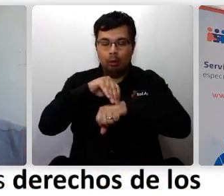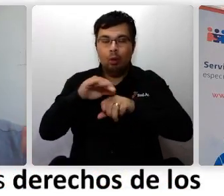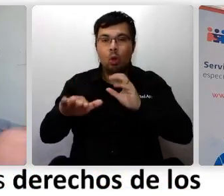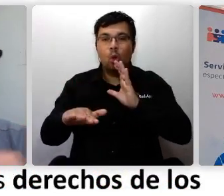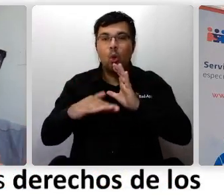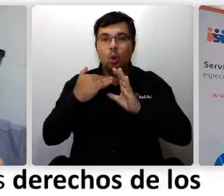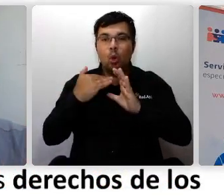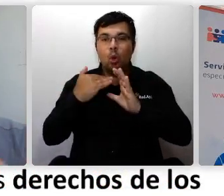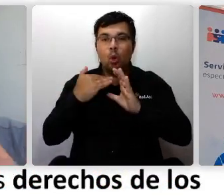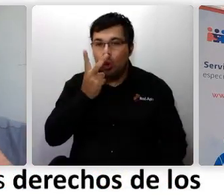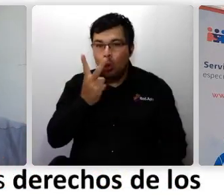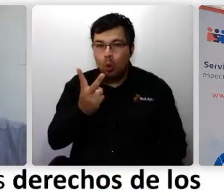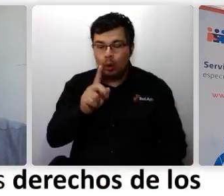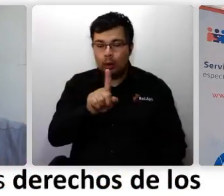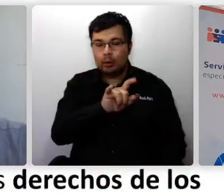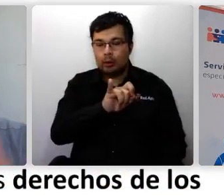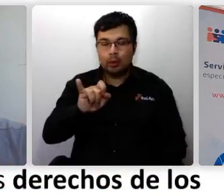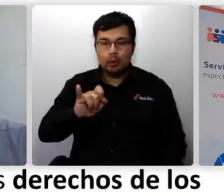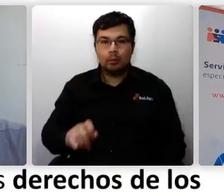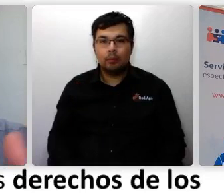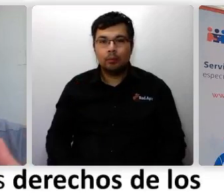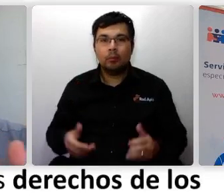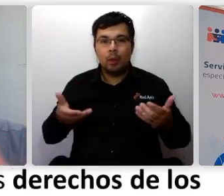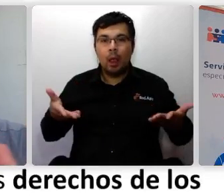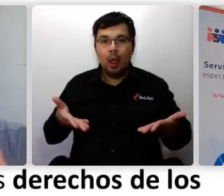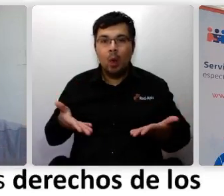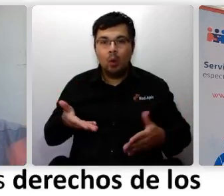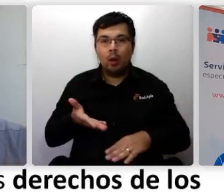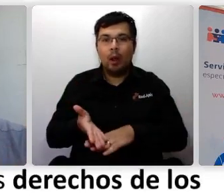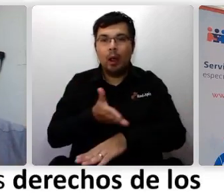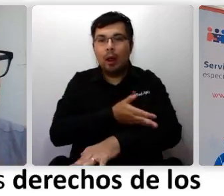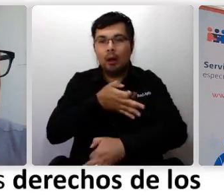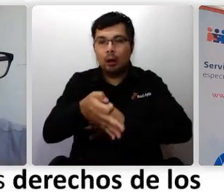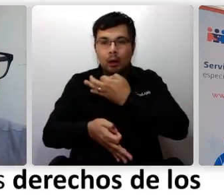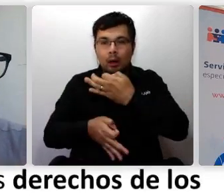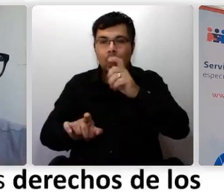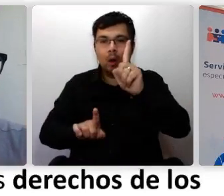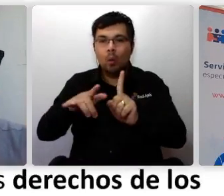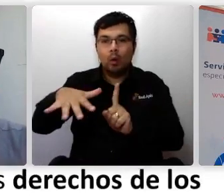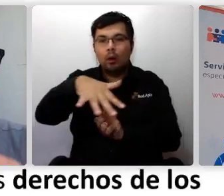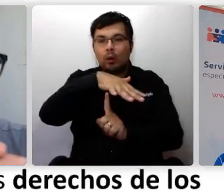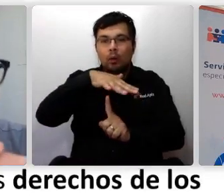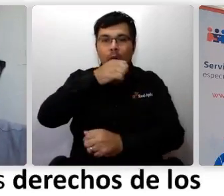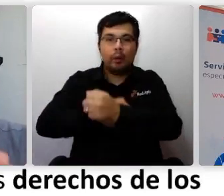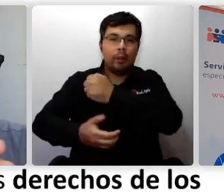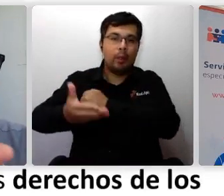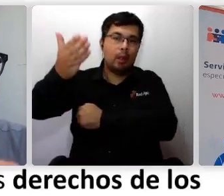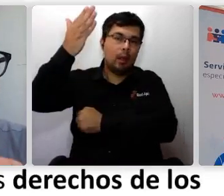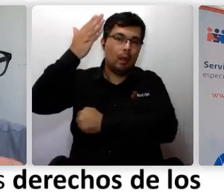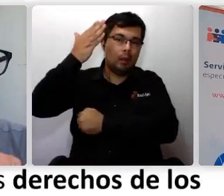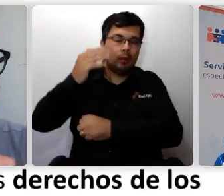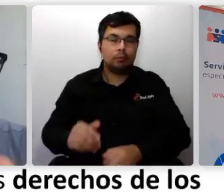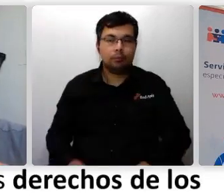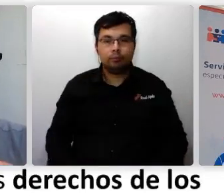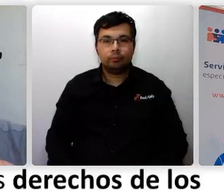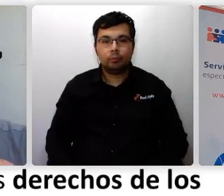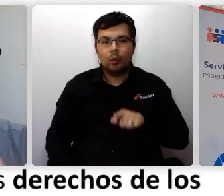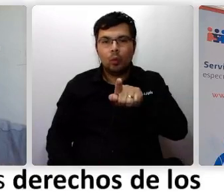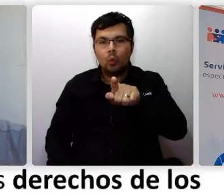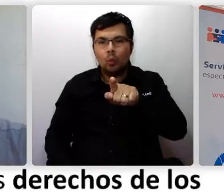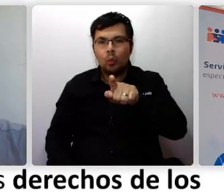la observación de impuesto interno. Actualmente, te comenté algunos casos que nos compartían de años anteriores. A tu juicio y a tu criterio, ¿el